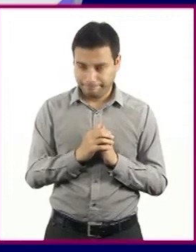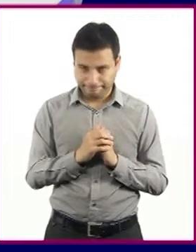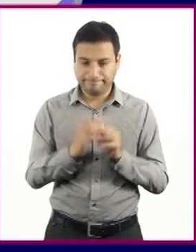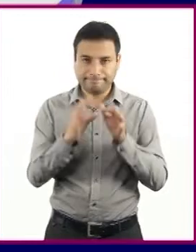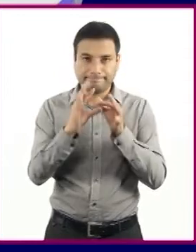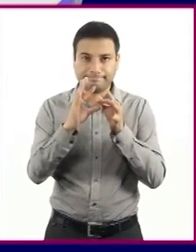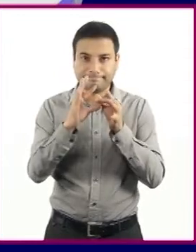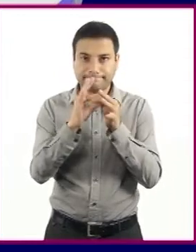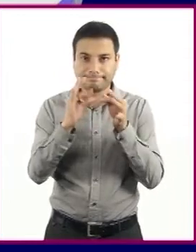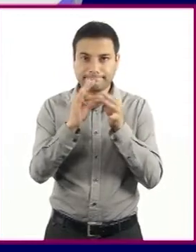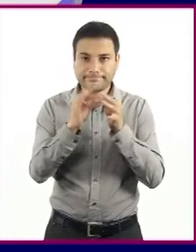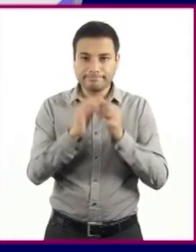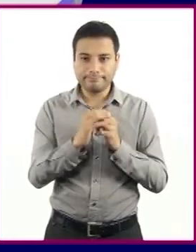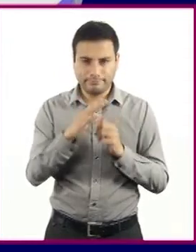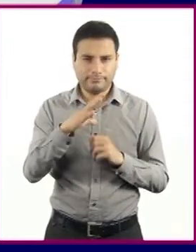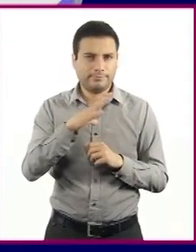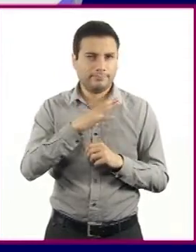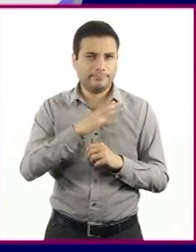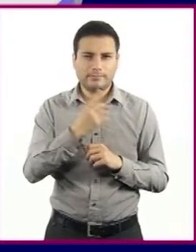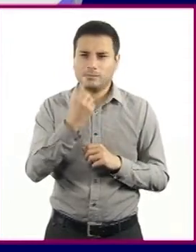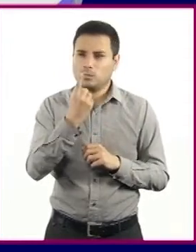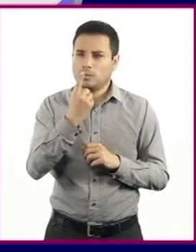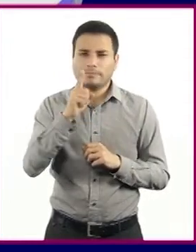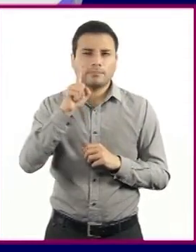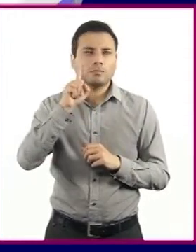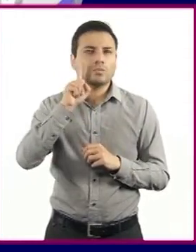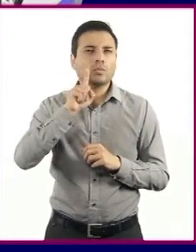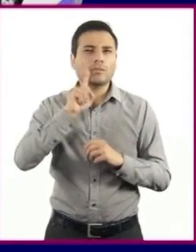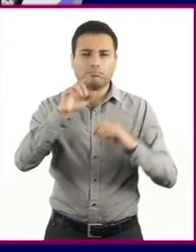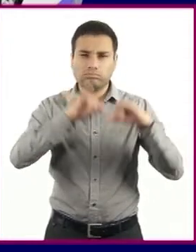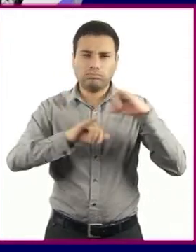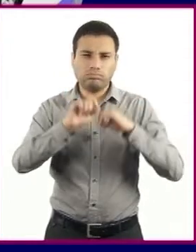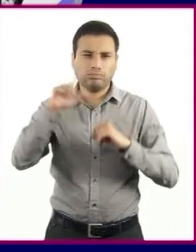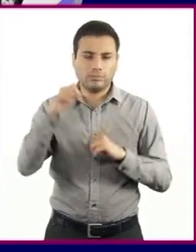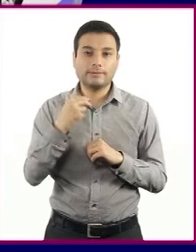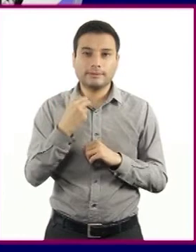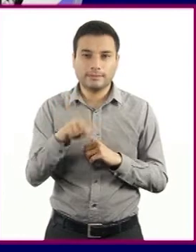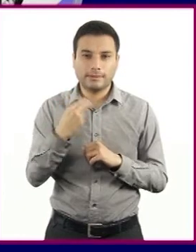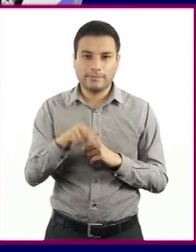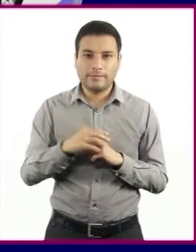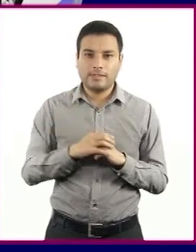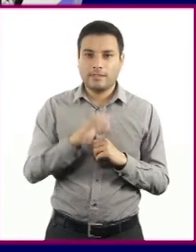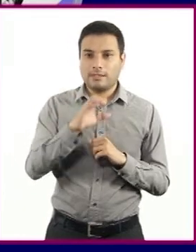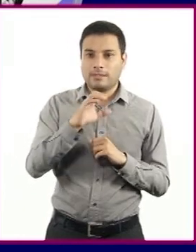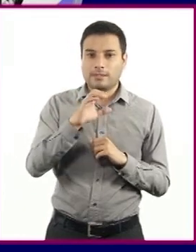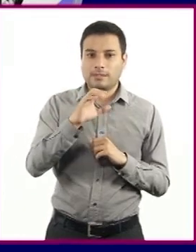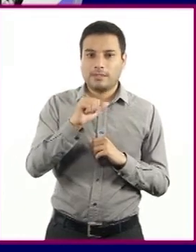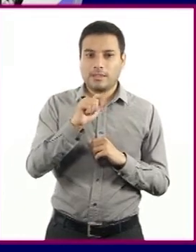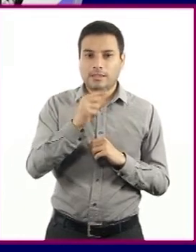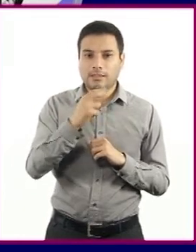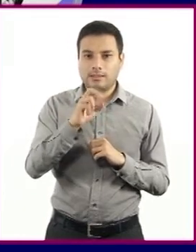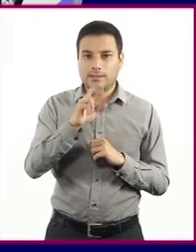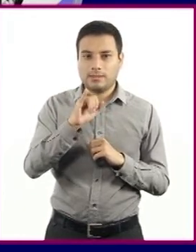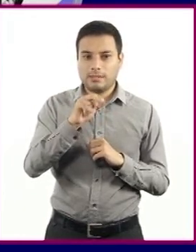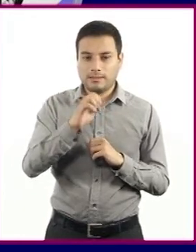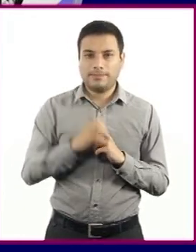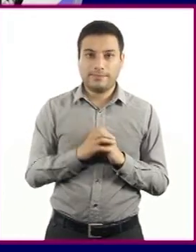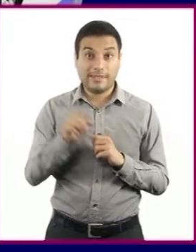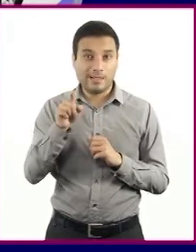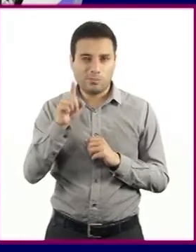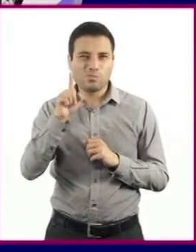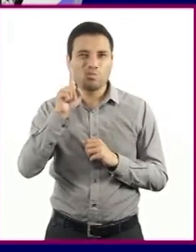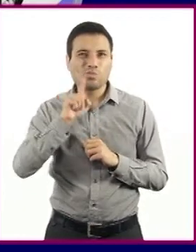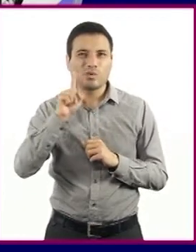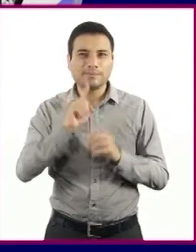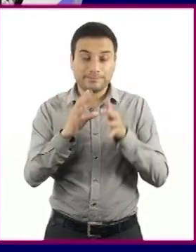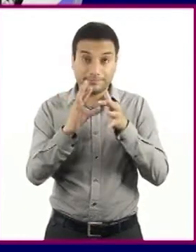trabajaba junto a una talentosísima científica llamada Catherine Blodgett, cuando publicó sus aportaciones sobre el